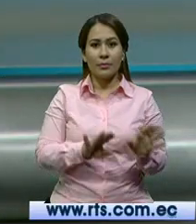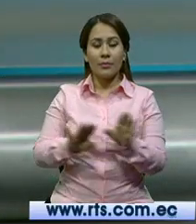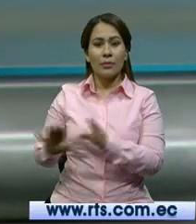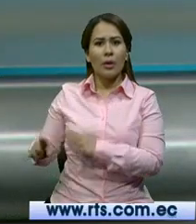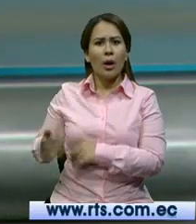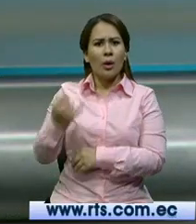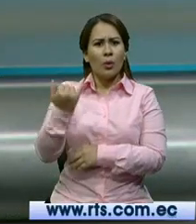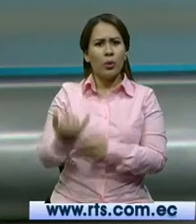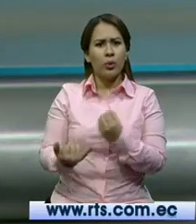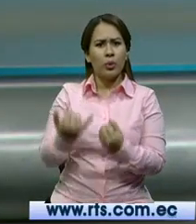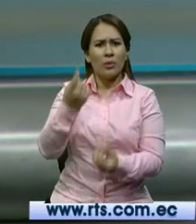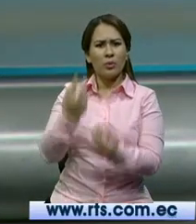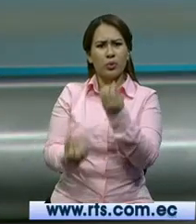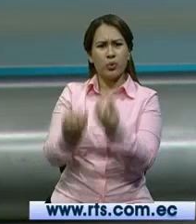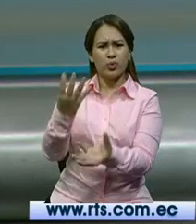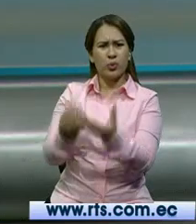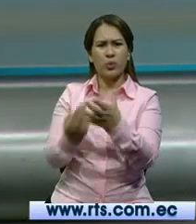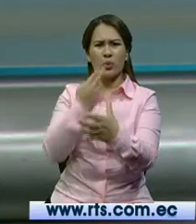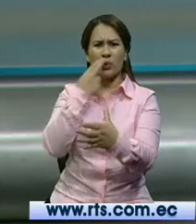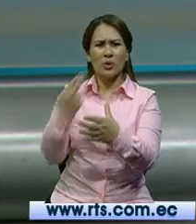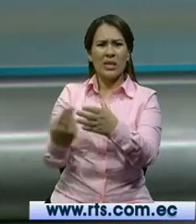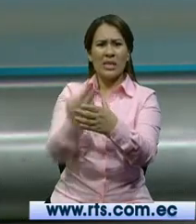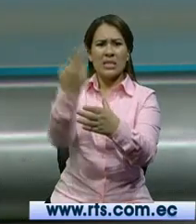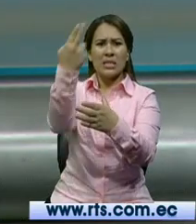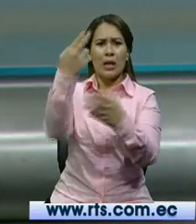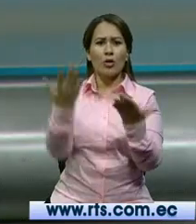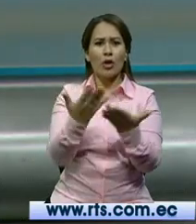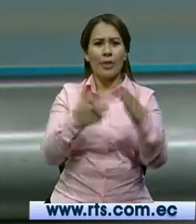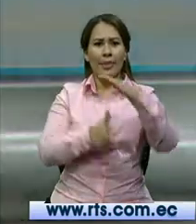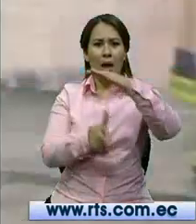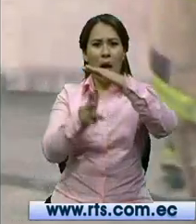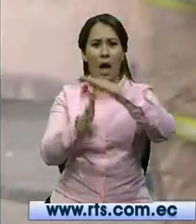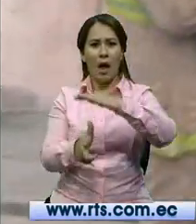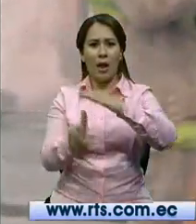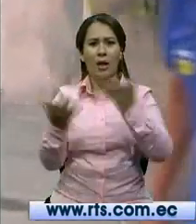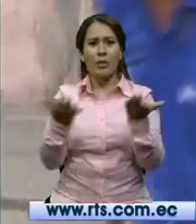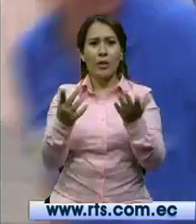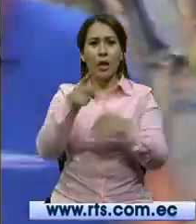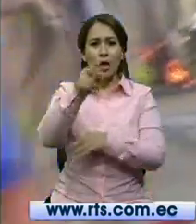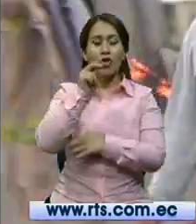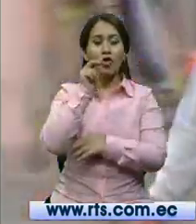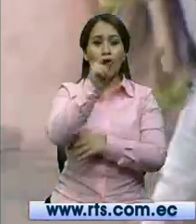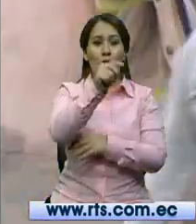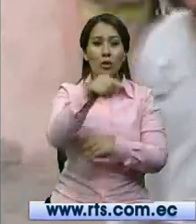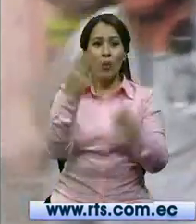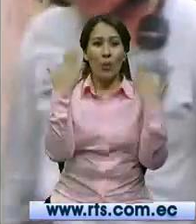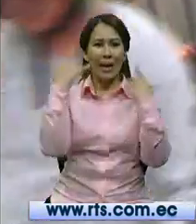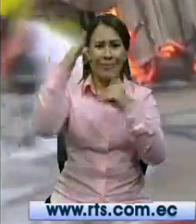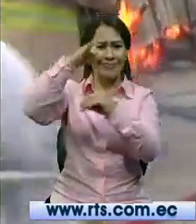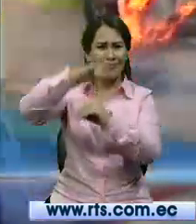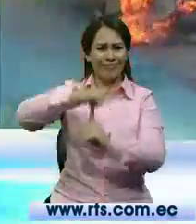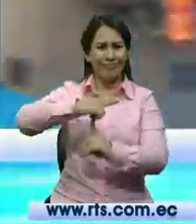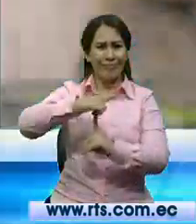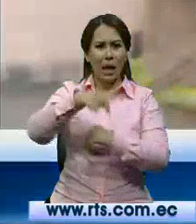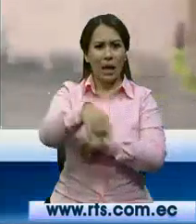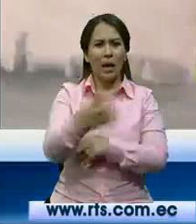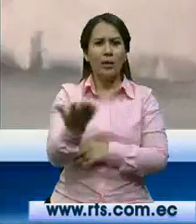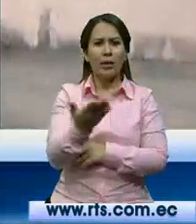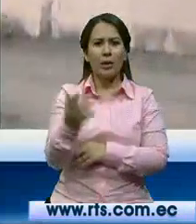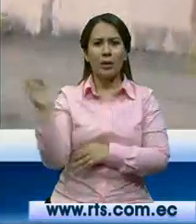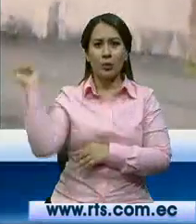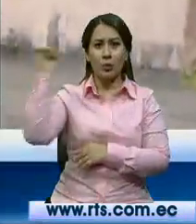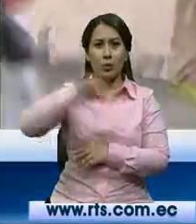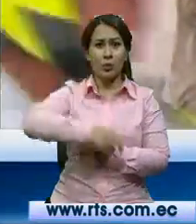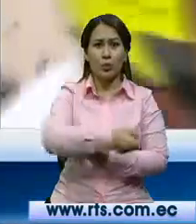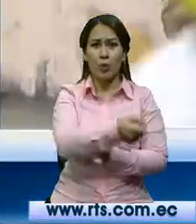Un incendio se registró en un garaje ubicado en la ciudadela La Fae, en el norte de Guayaquil. Unidades del cuerpo de bomberos llegaron